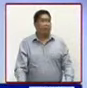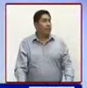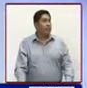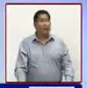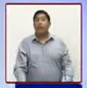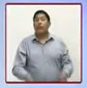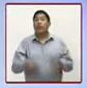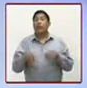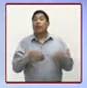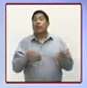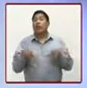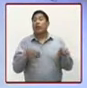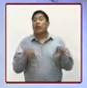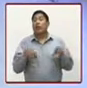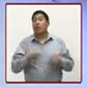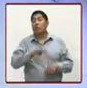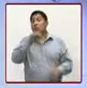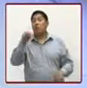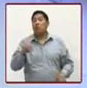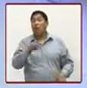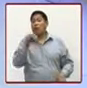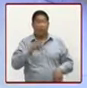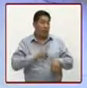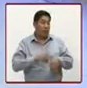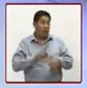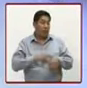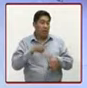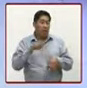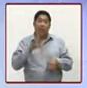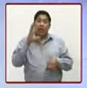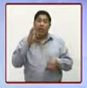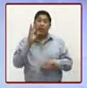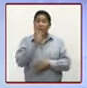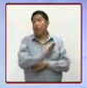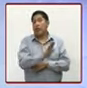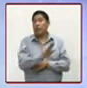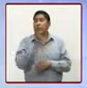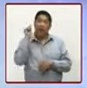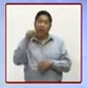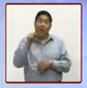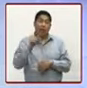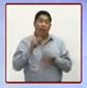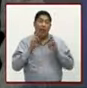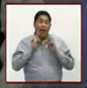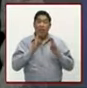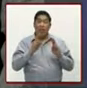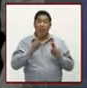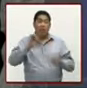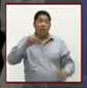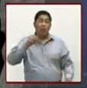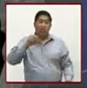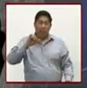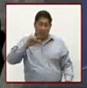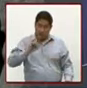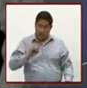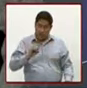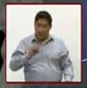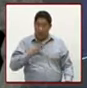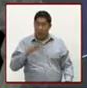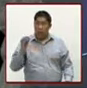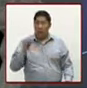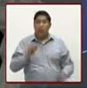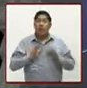El partido será este martes a partir de las 18 horas allá en Río de Janeiro entre el Fluminense